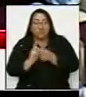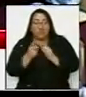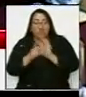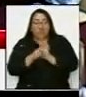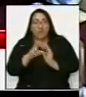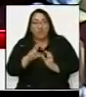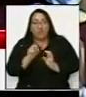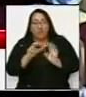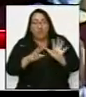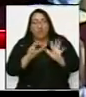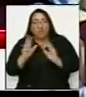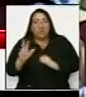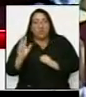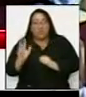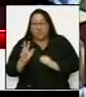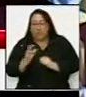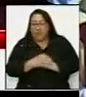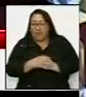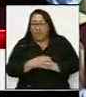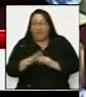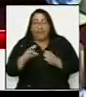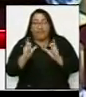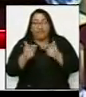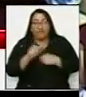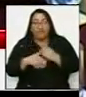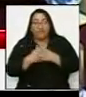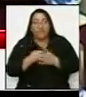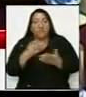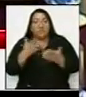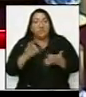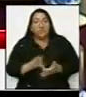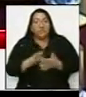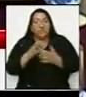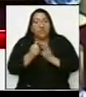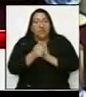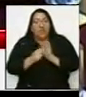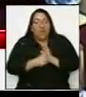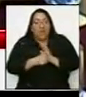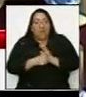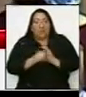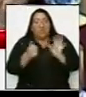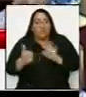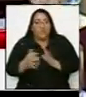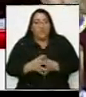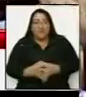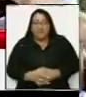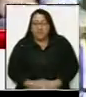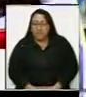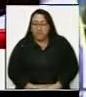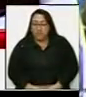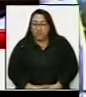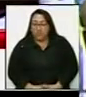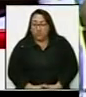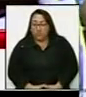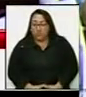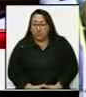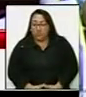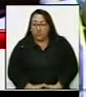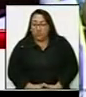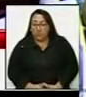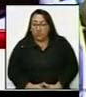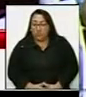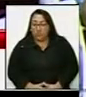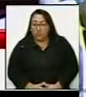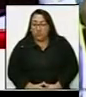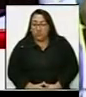ley 30833 se haga la salvedad de la excepción del artículo sexto. Exceptuamos el artículo